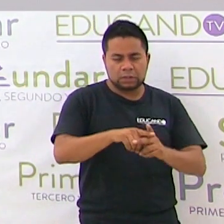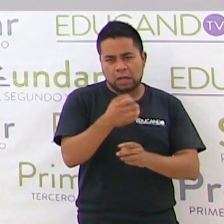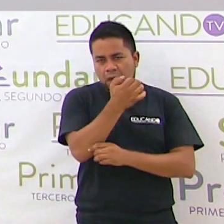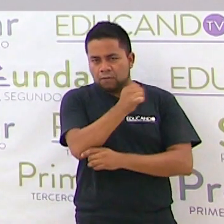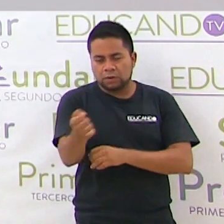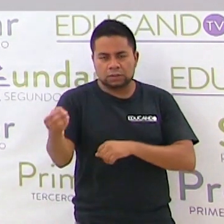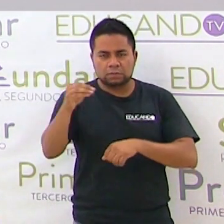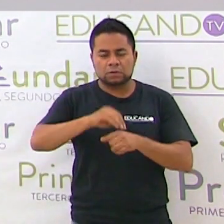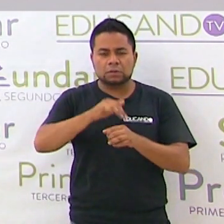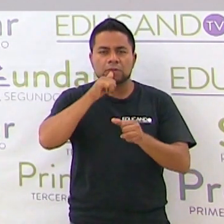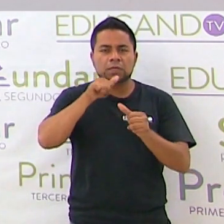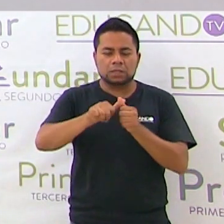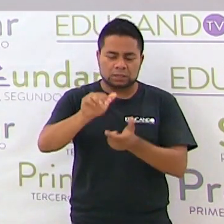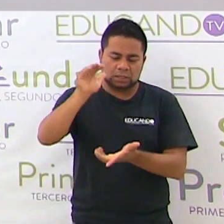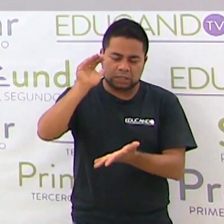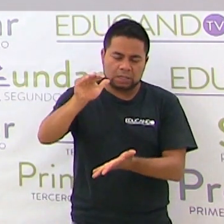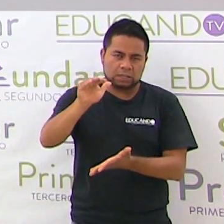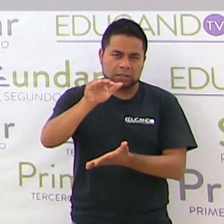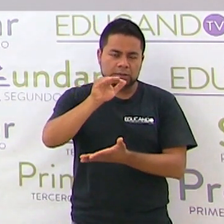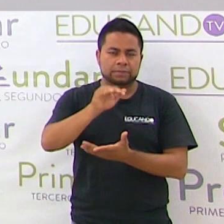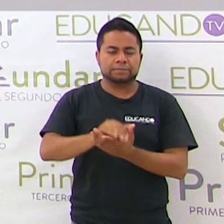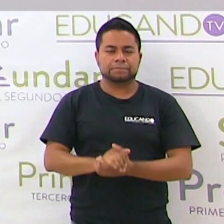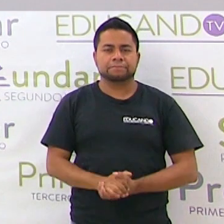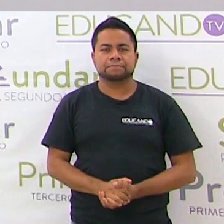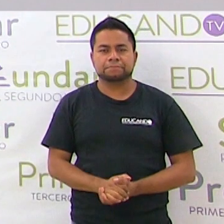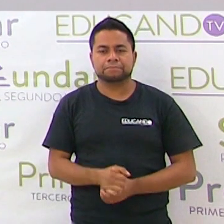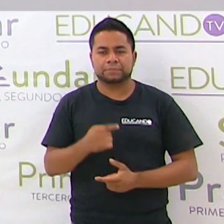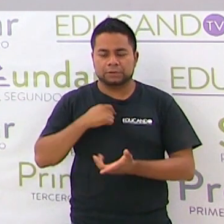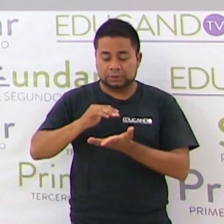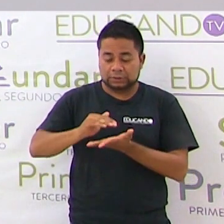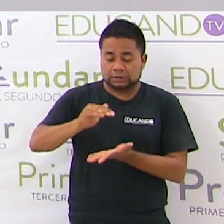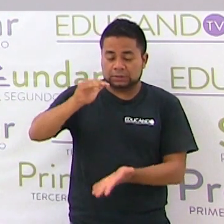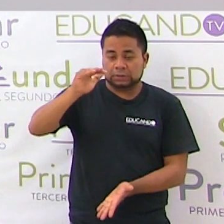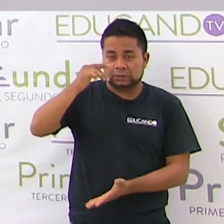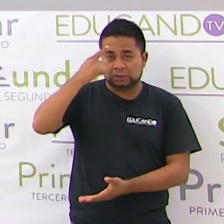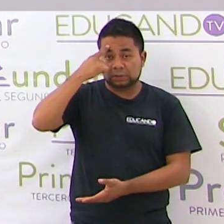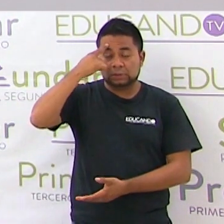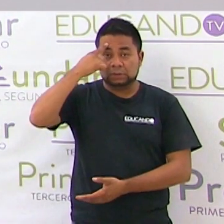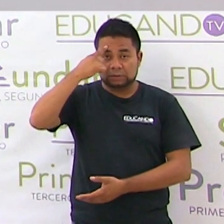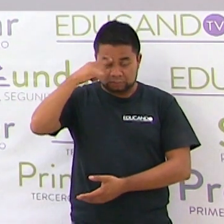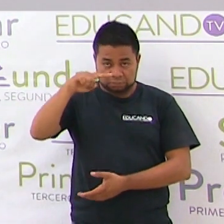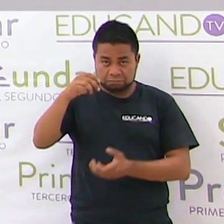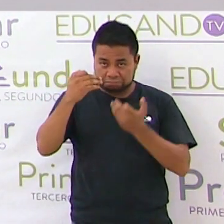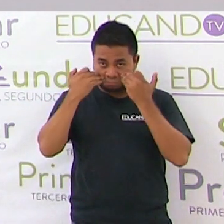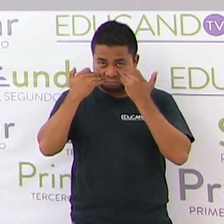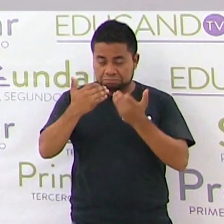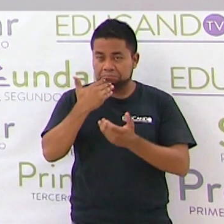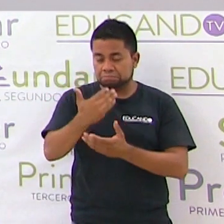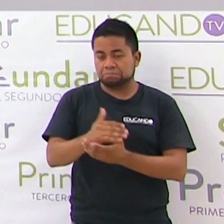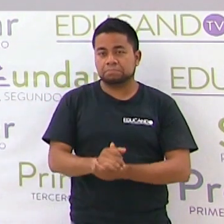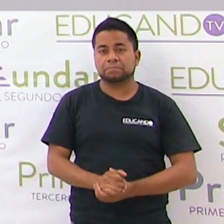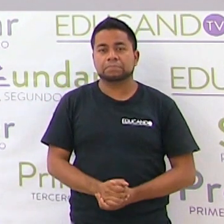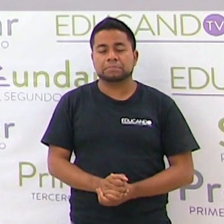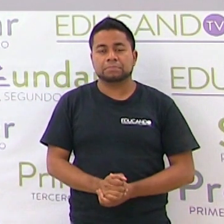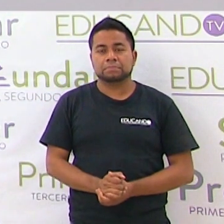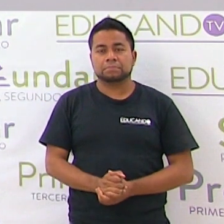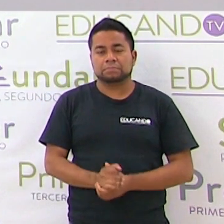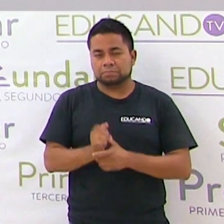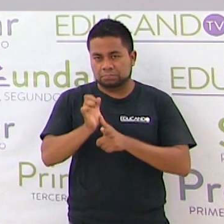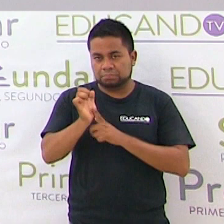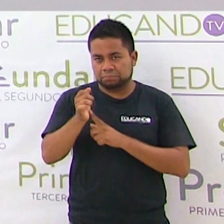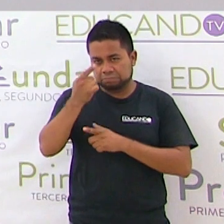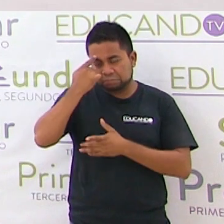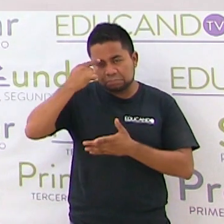¿qué? Mayúscula también. La voy a hacer más grande para que ustedes la puedan ver. Entonces, creo que hasta